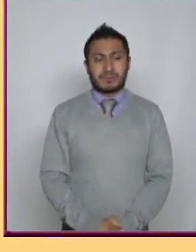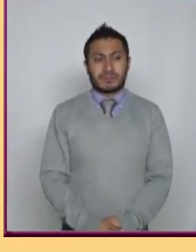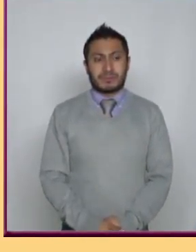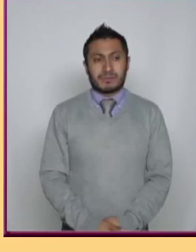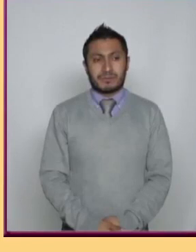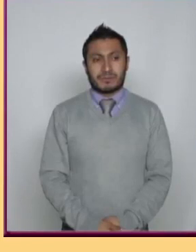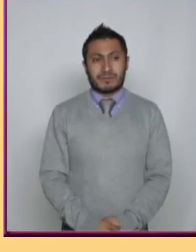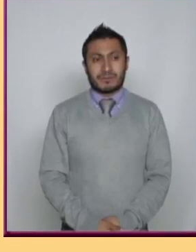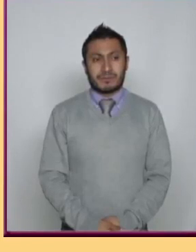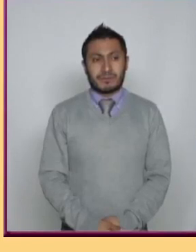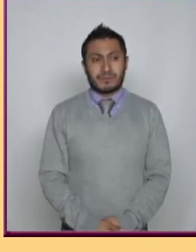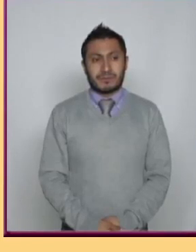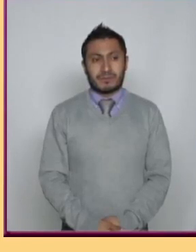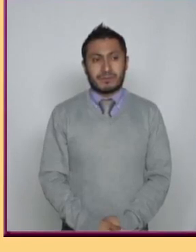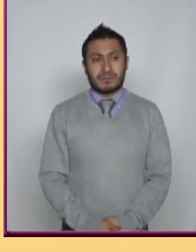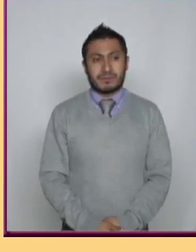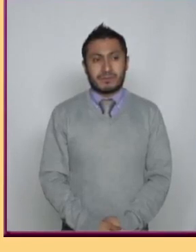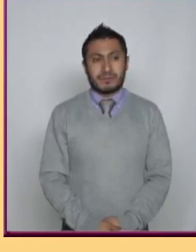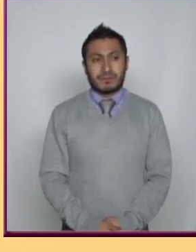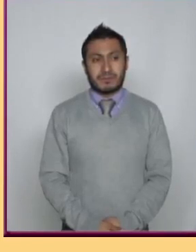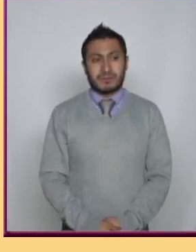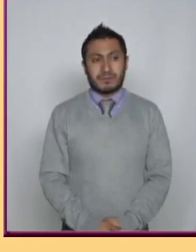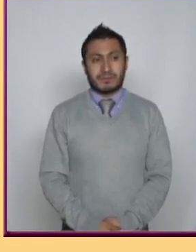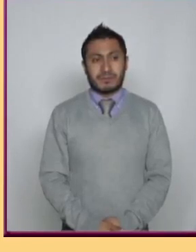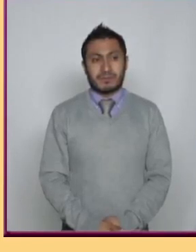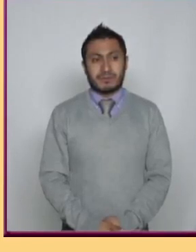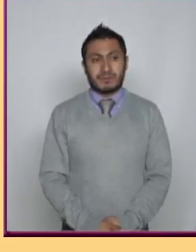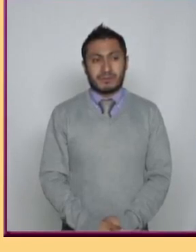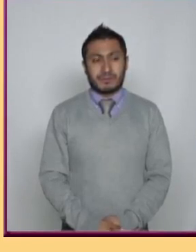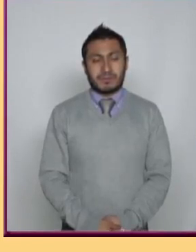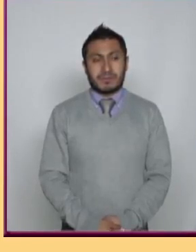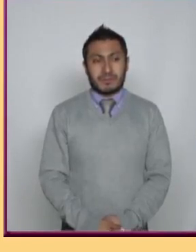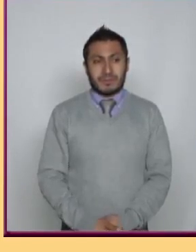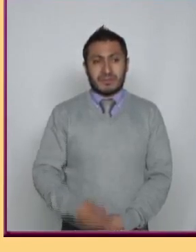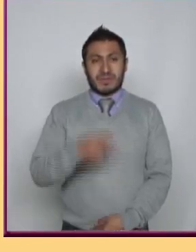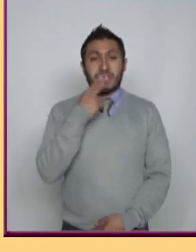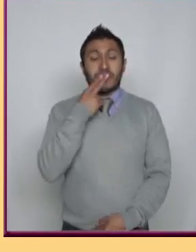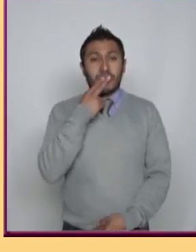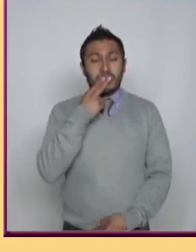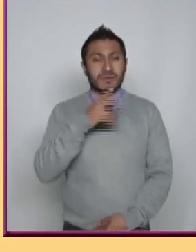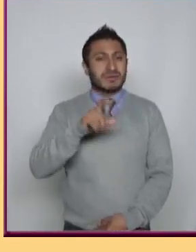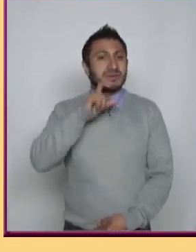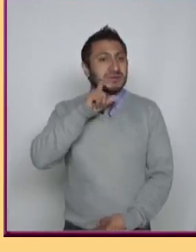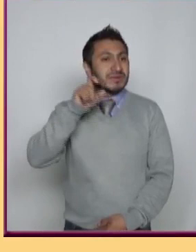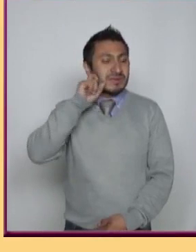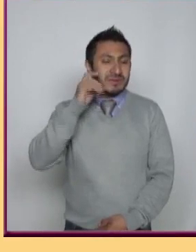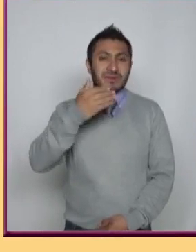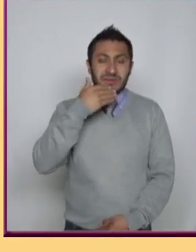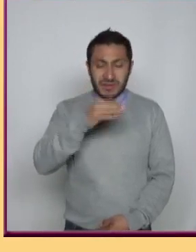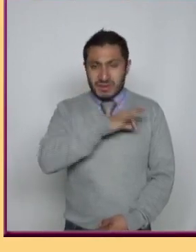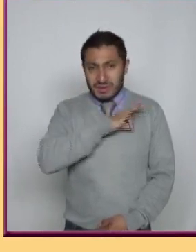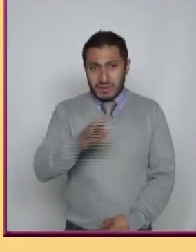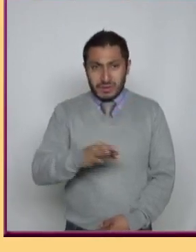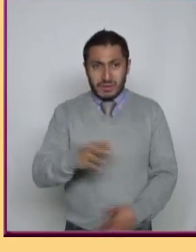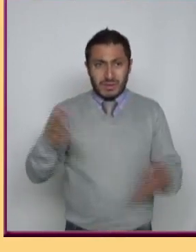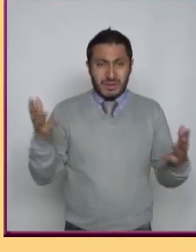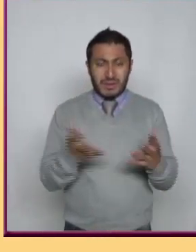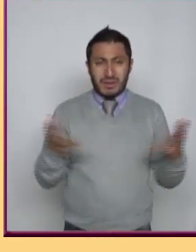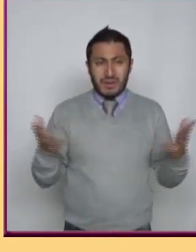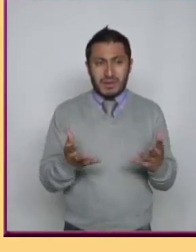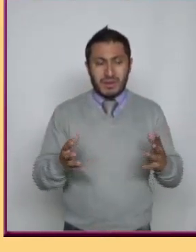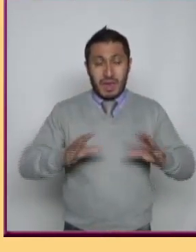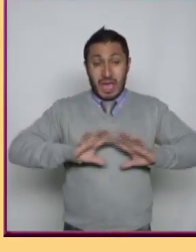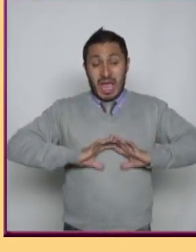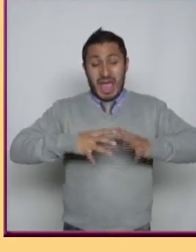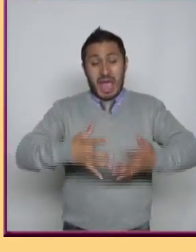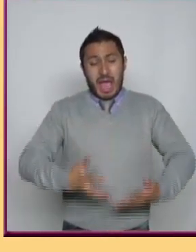El ejercicio de tu sexualidad puede conducirte a